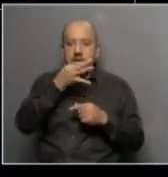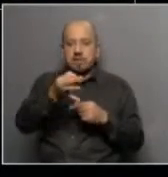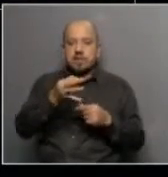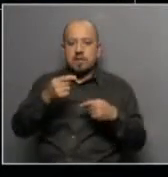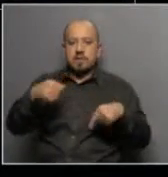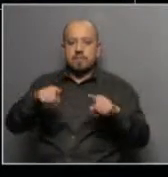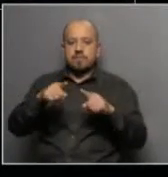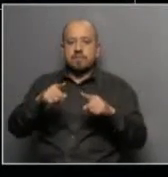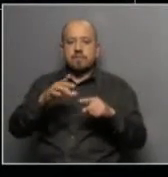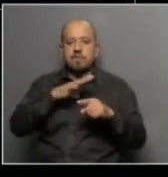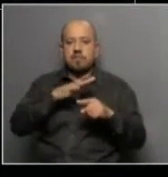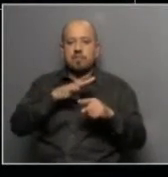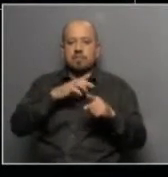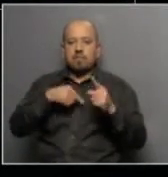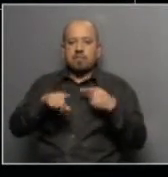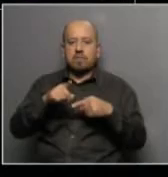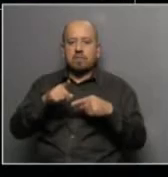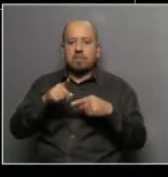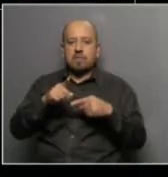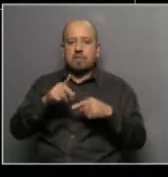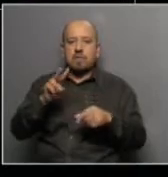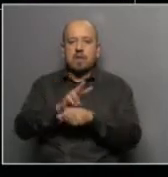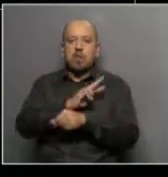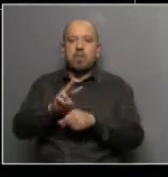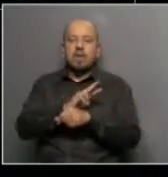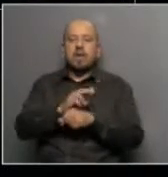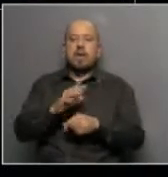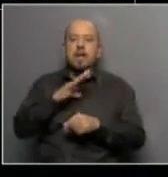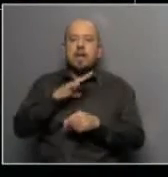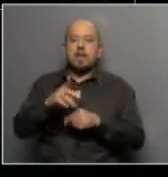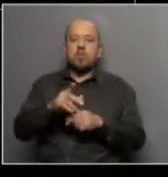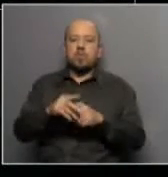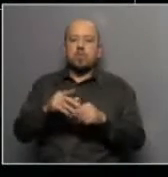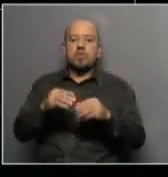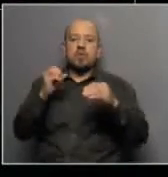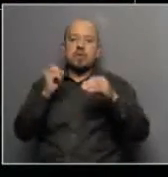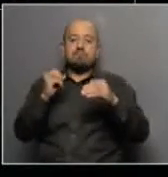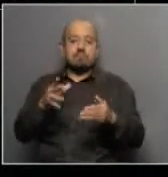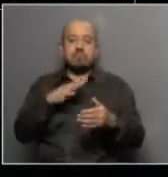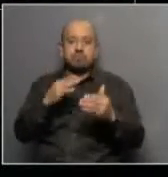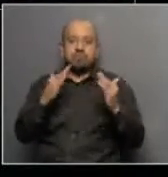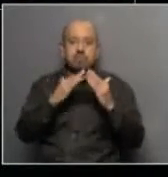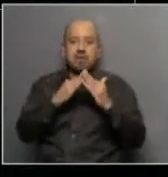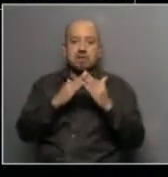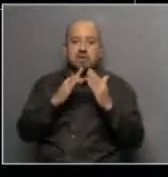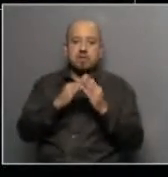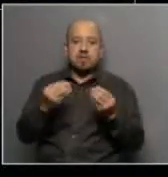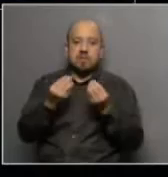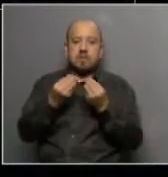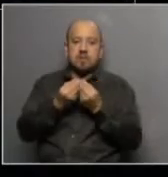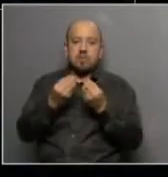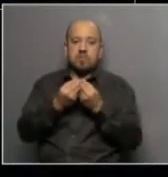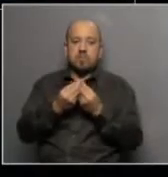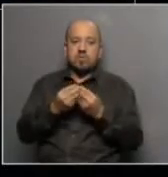de que debemos cuidar el suelo como un recurso escaso, tenemos un stock enorme en lo que es